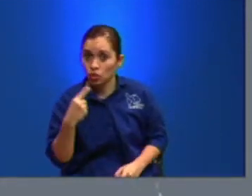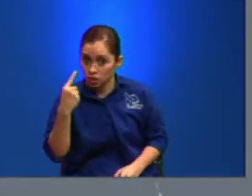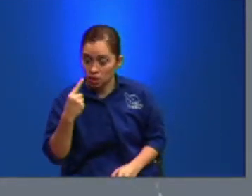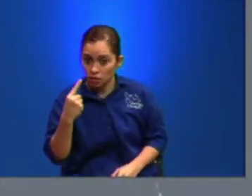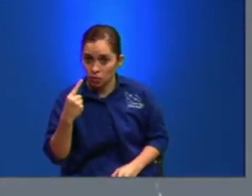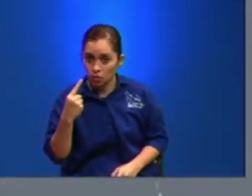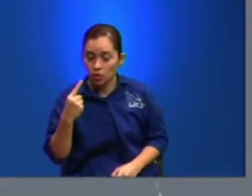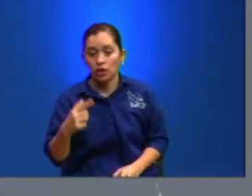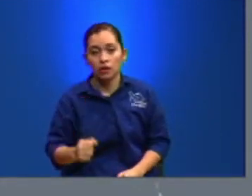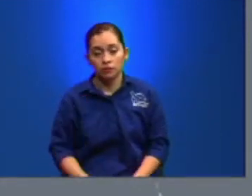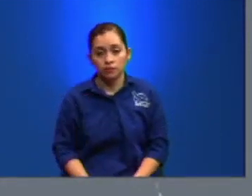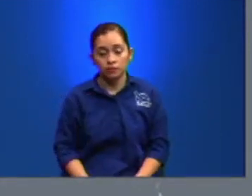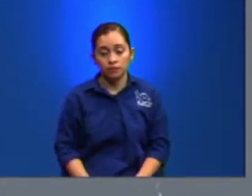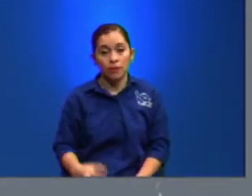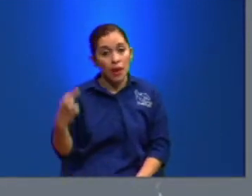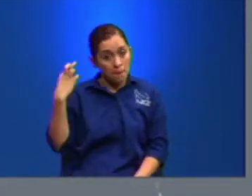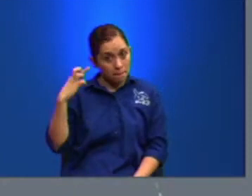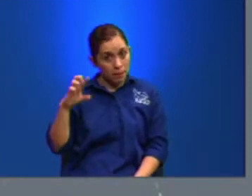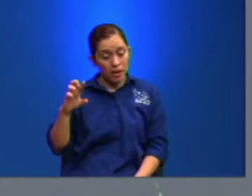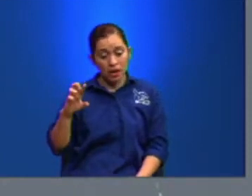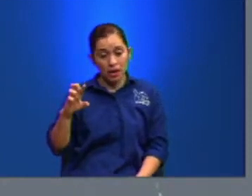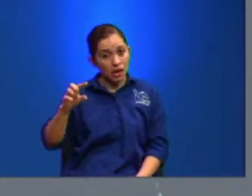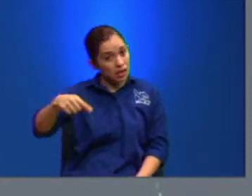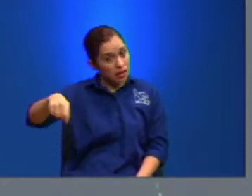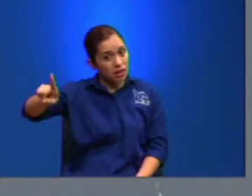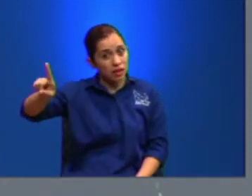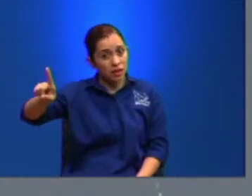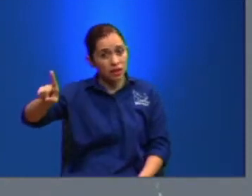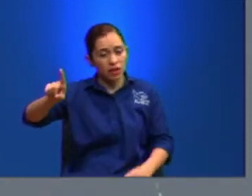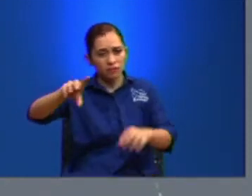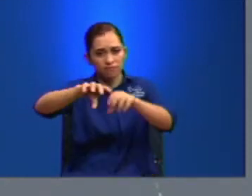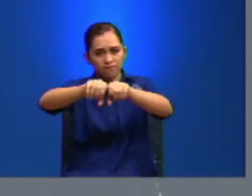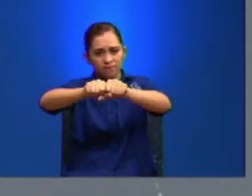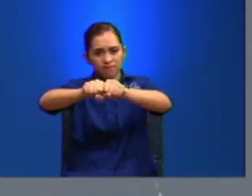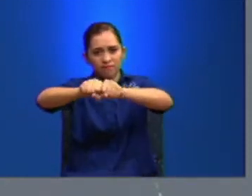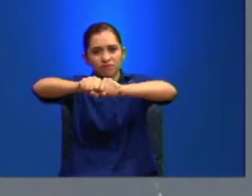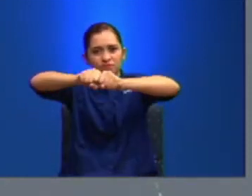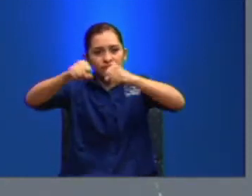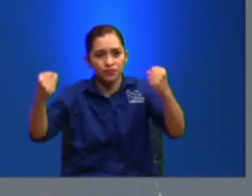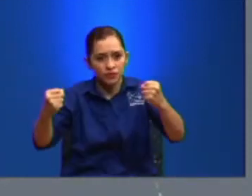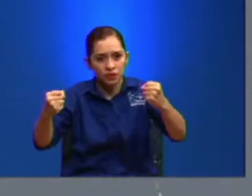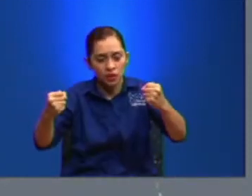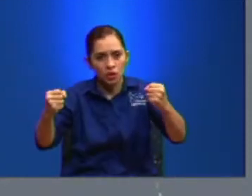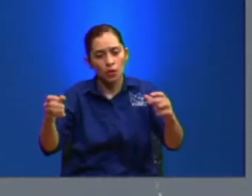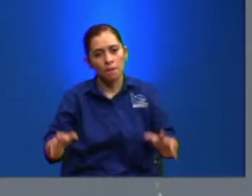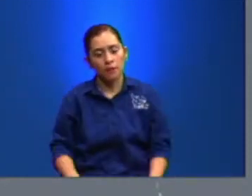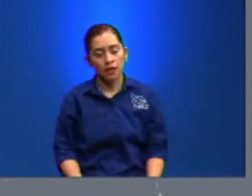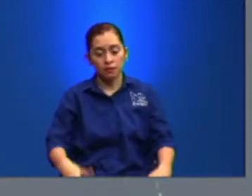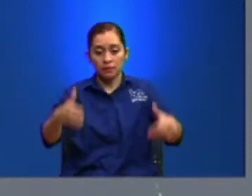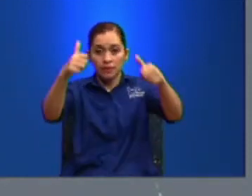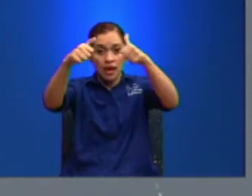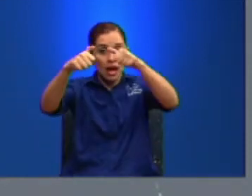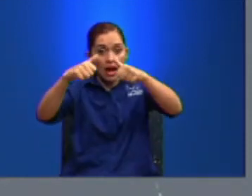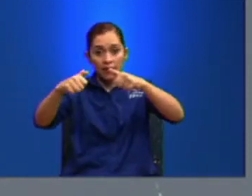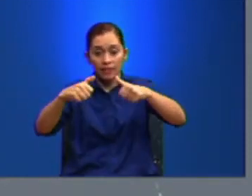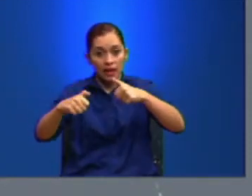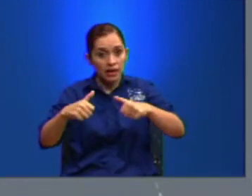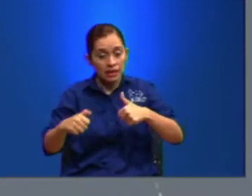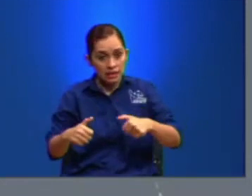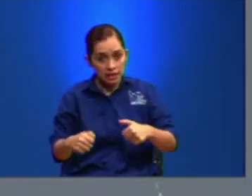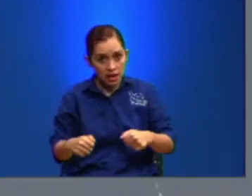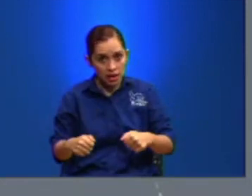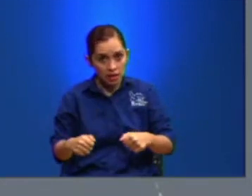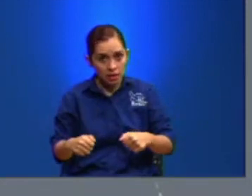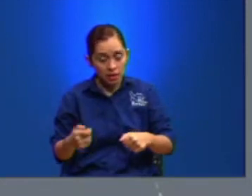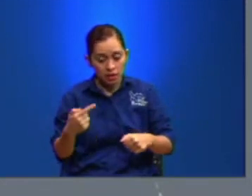para para ir y romperlos y analizar voy a descansar